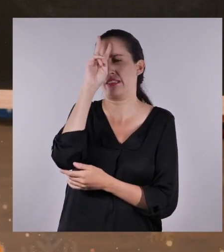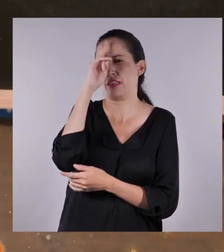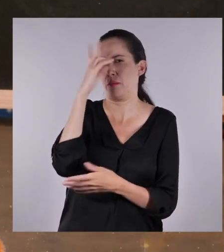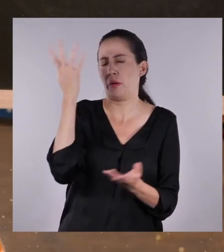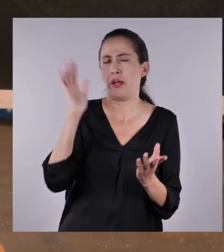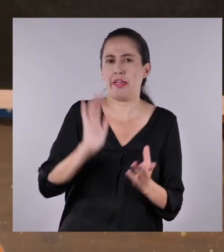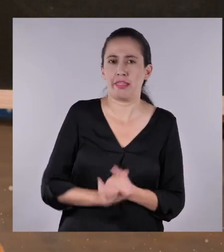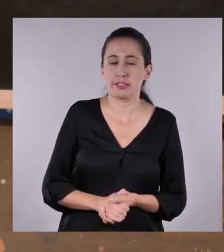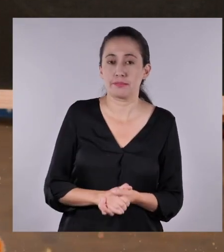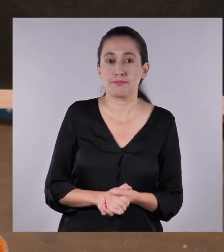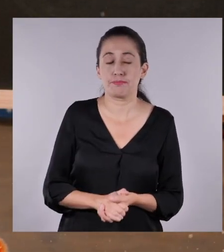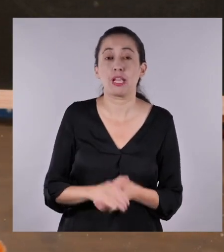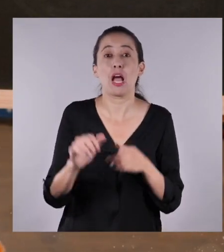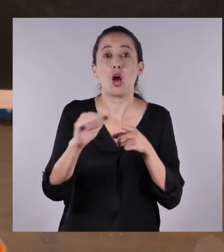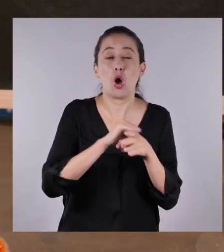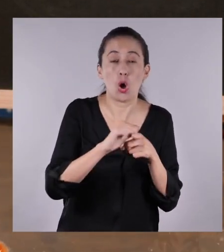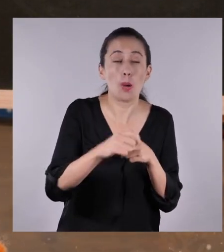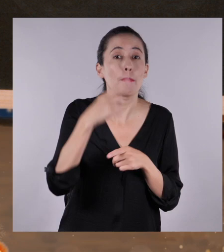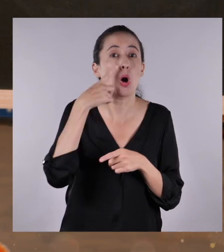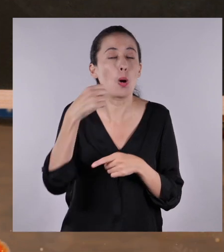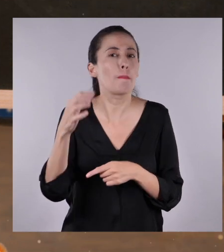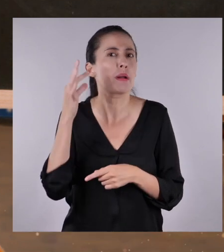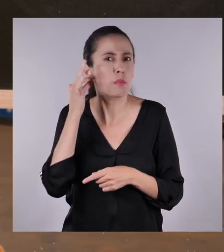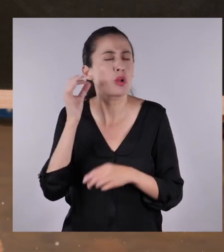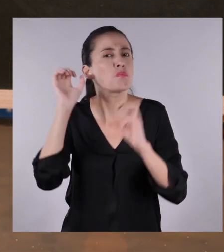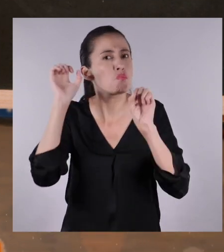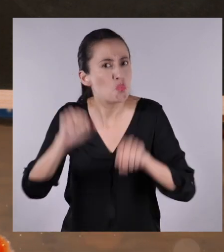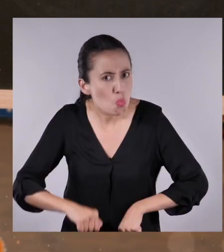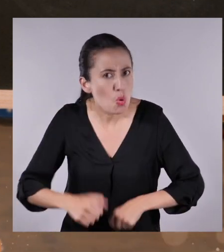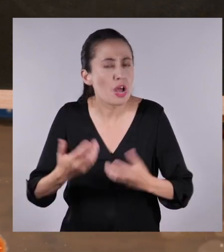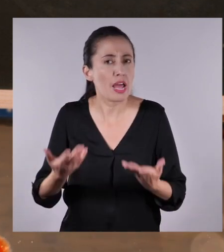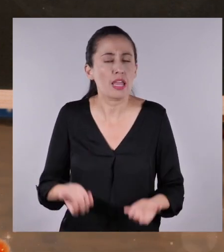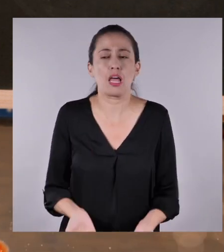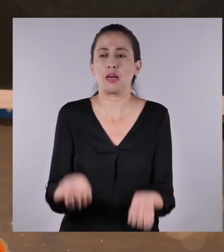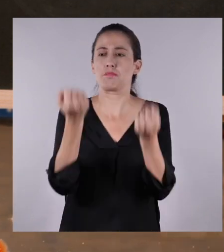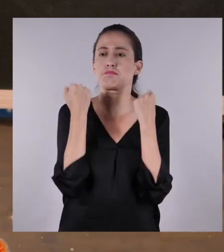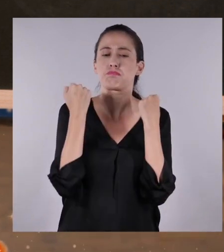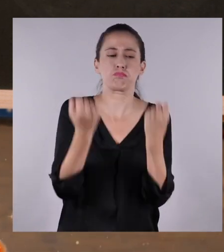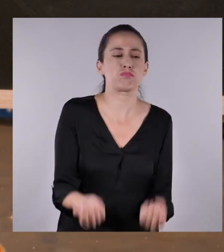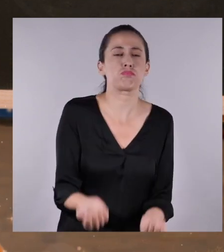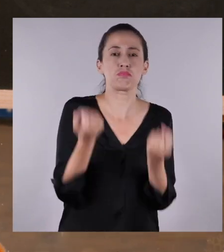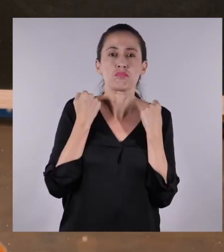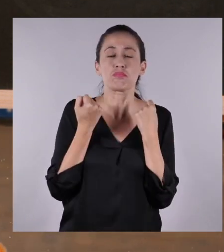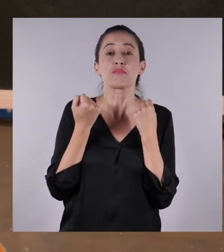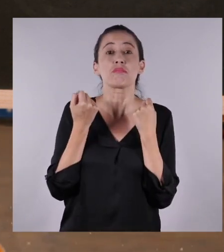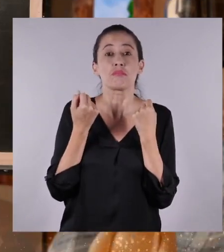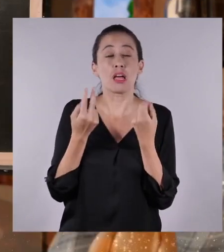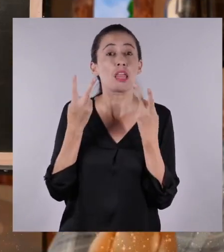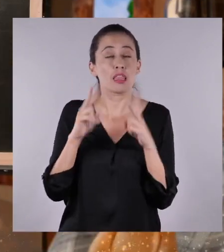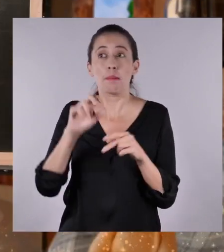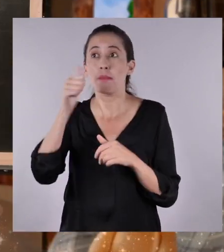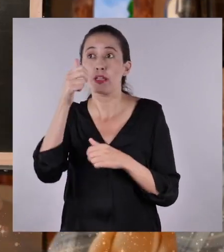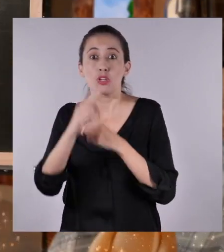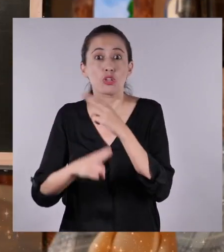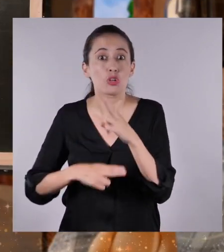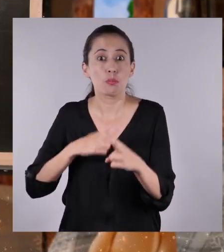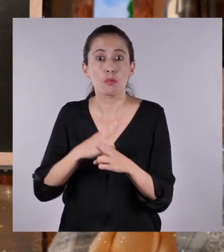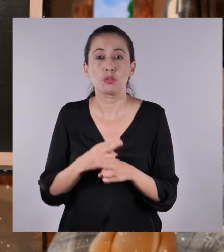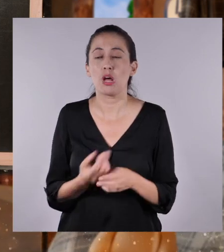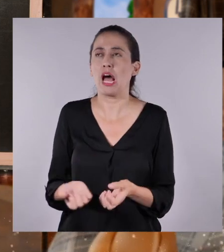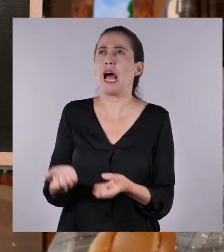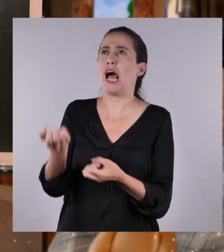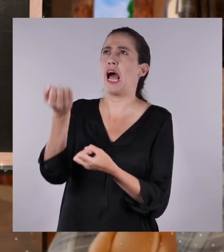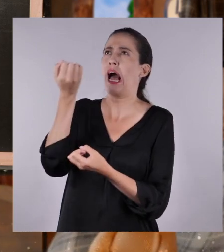locos, ¿eh? Sí. Pero bueno, con entrenamiento, hombres y mujeres, podemos levantar mucho peso y ser muy fuertes. Los extraterrestres también,